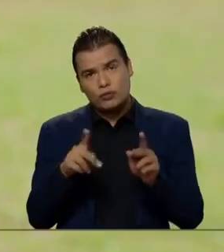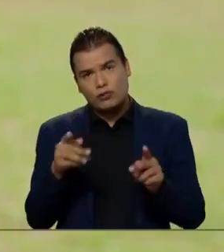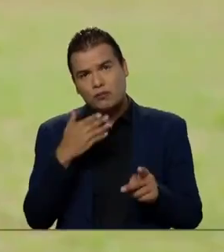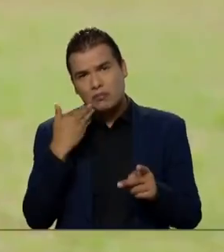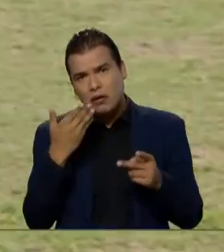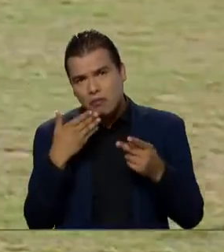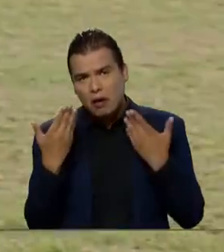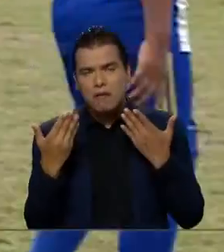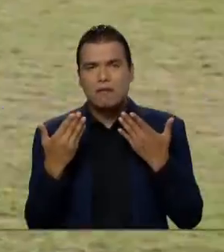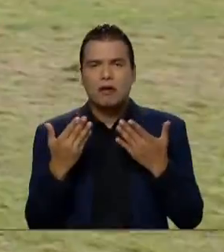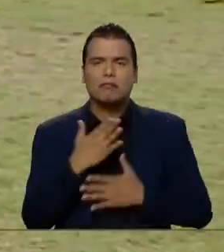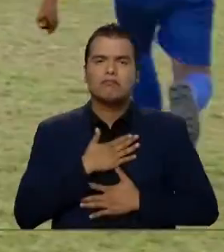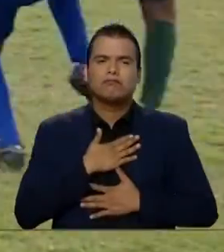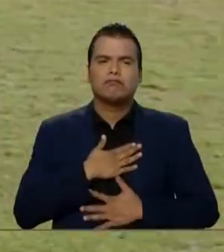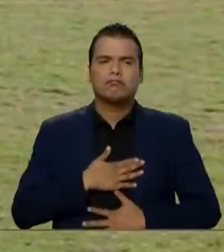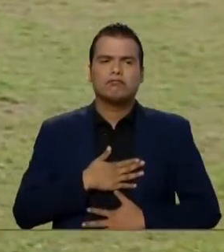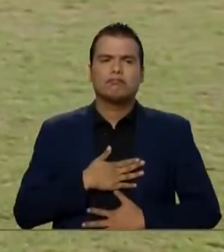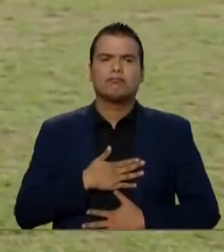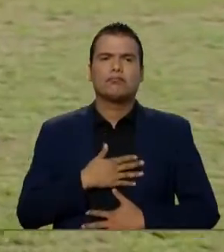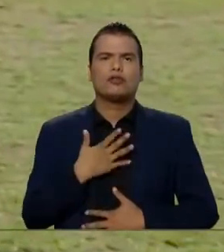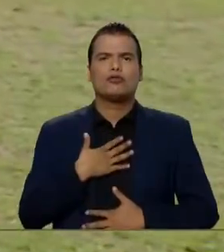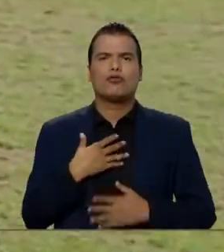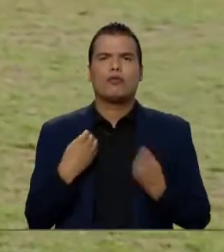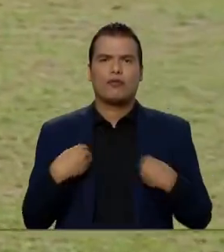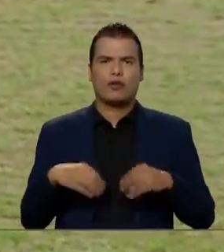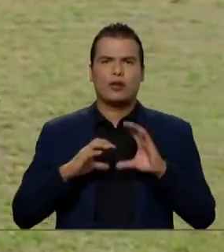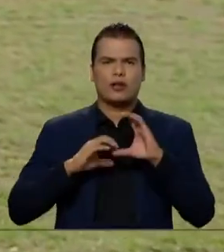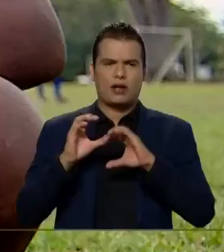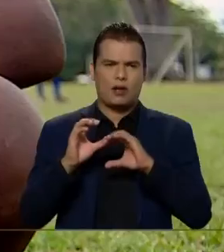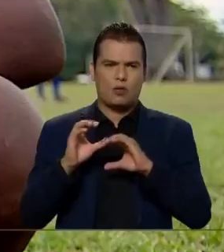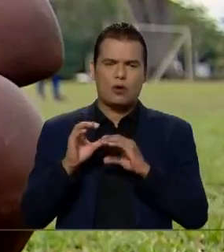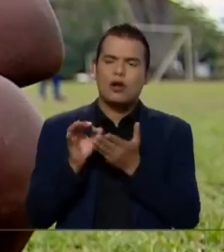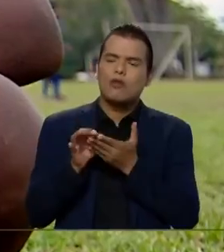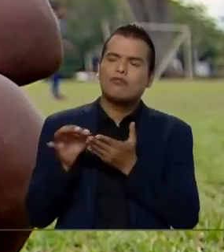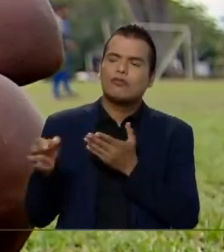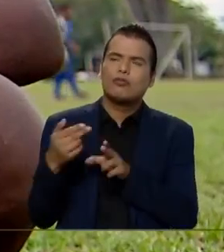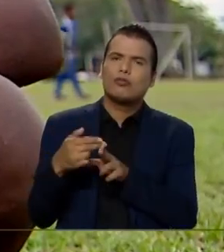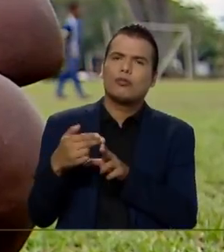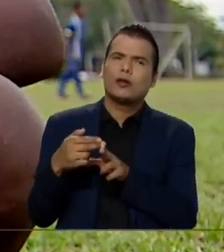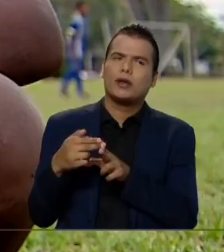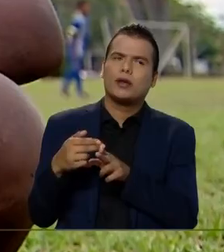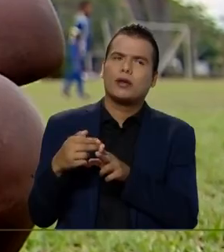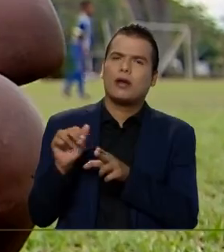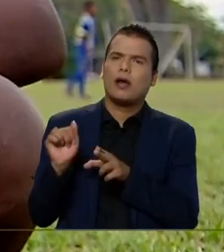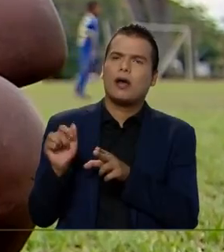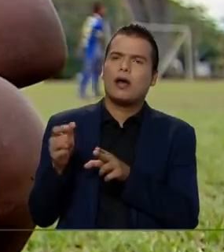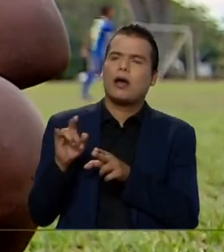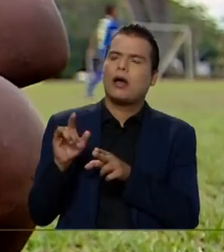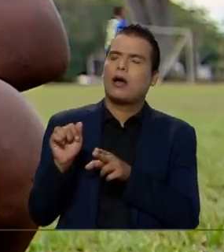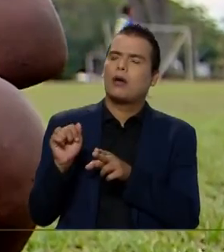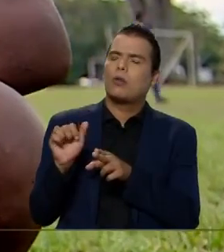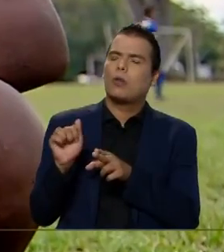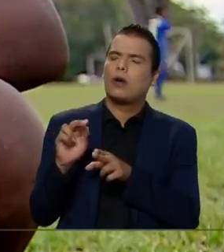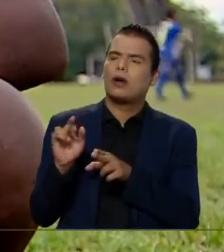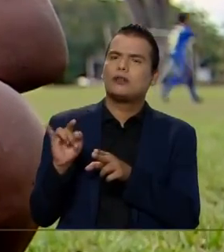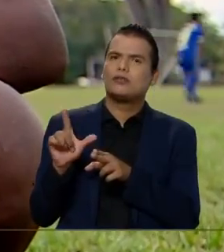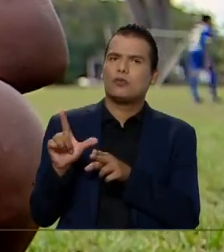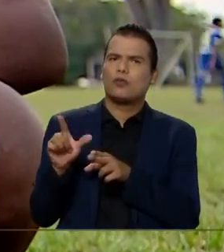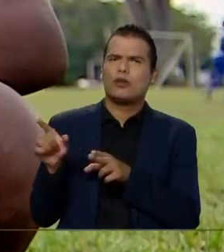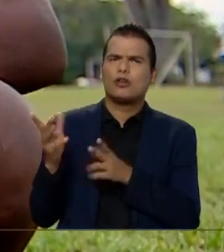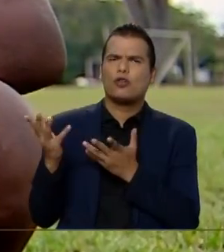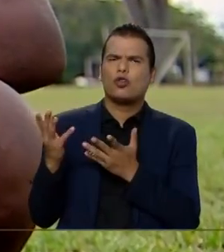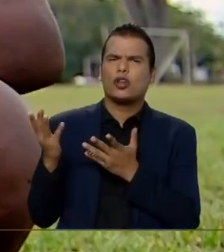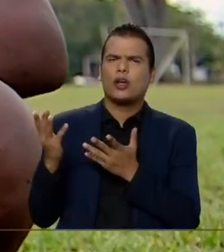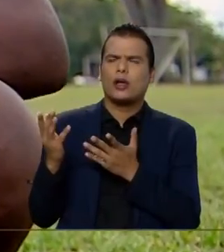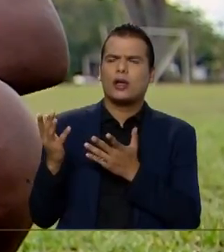tranquilidad. Yo vivo en el departamento del Cauca, en una vereda que se llama Agua Azul, que está casi